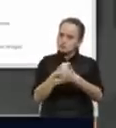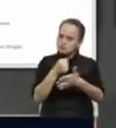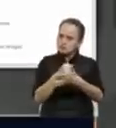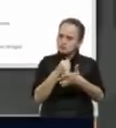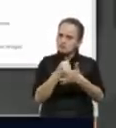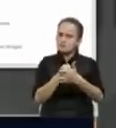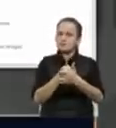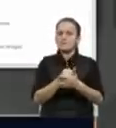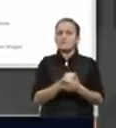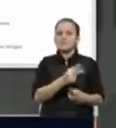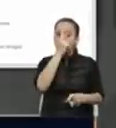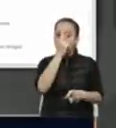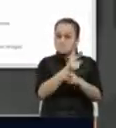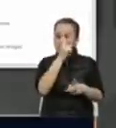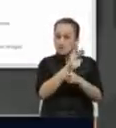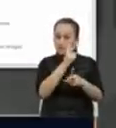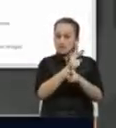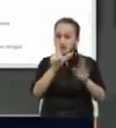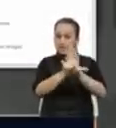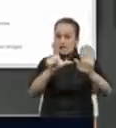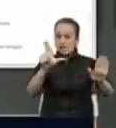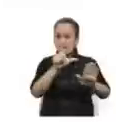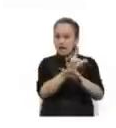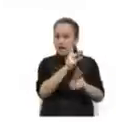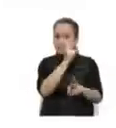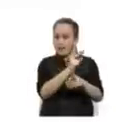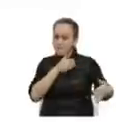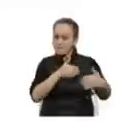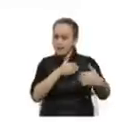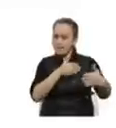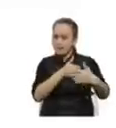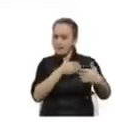contra las organizaciones ilegales,